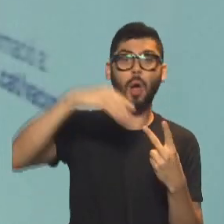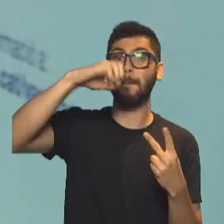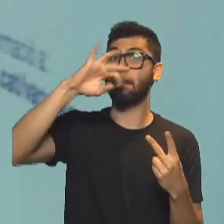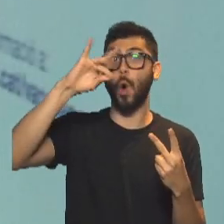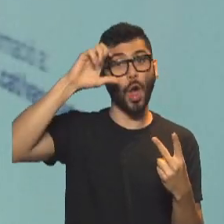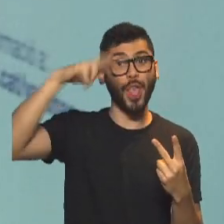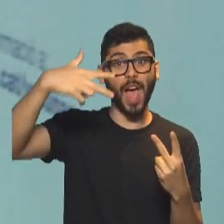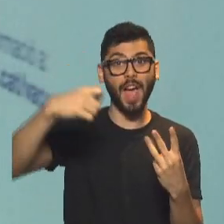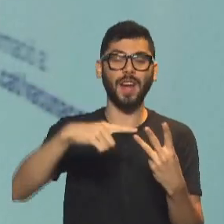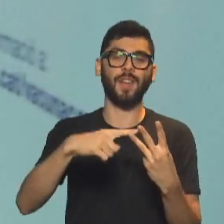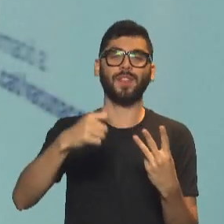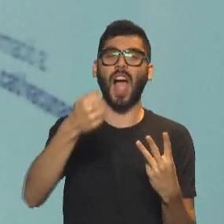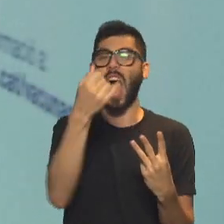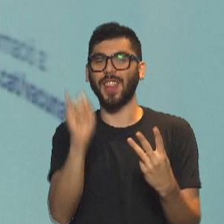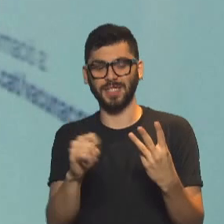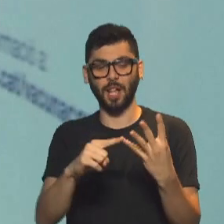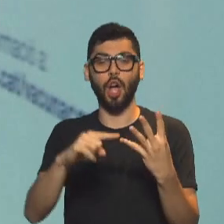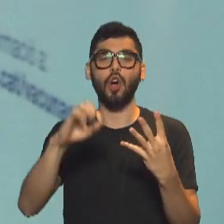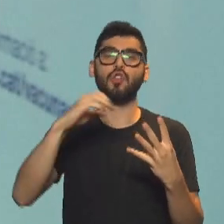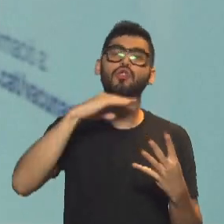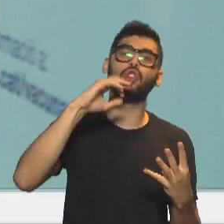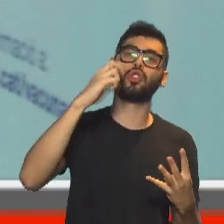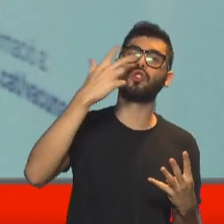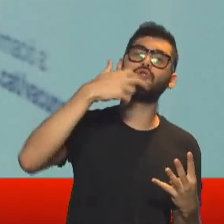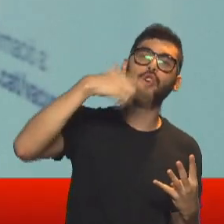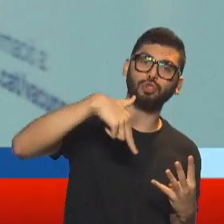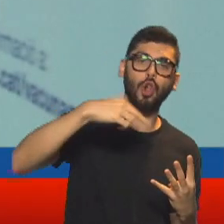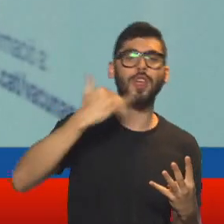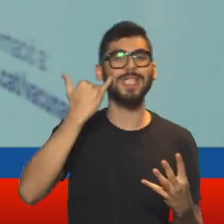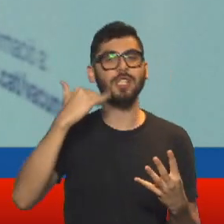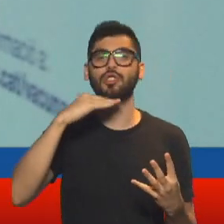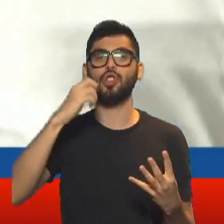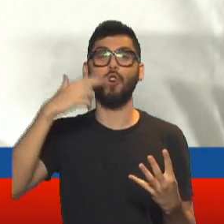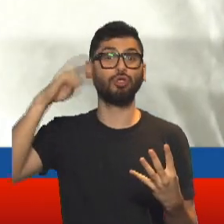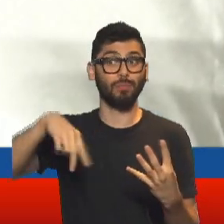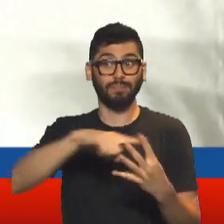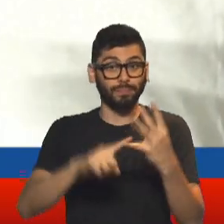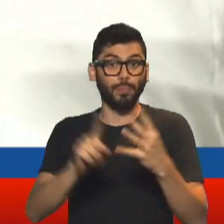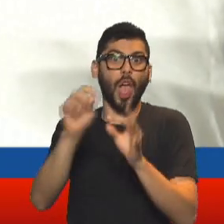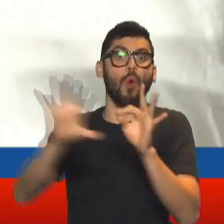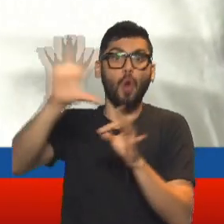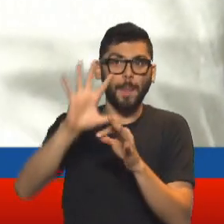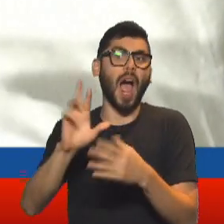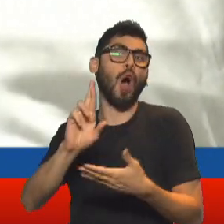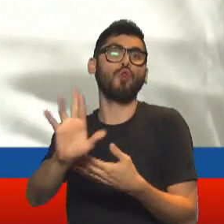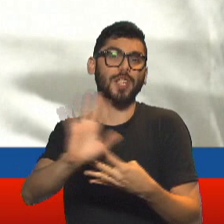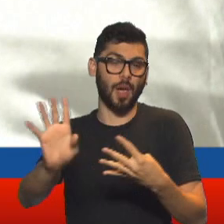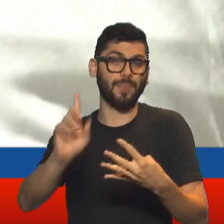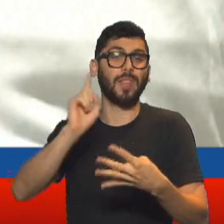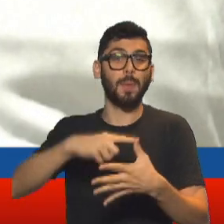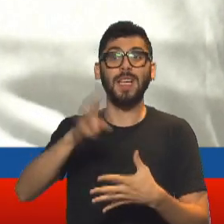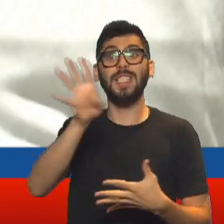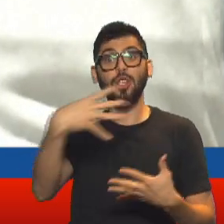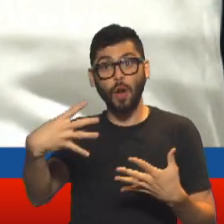post johnson y johnson autorizadas por la agencia europea de medicamentos y destino farc y si novak